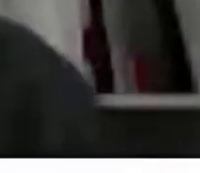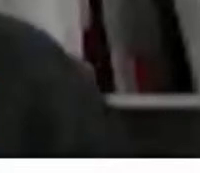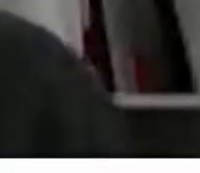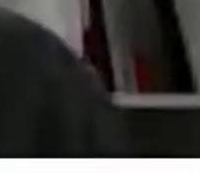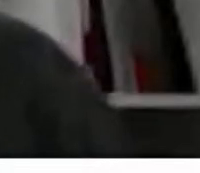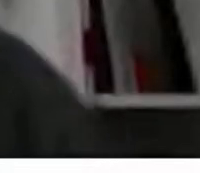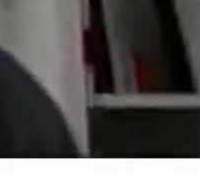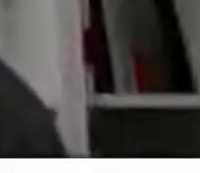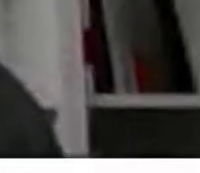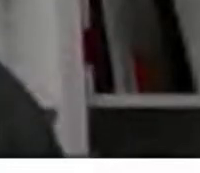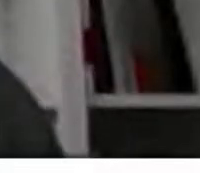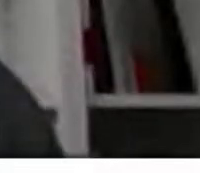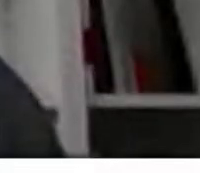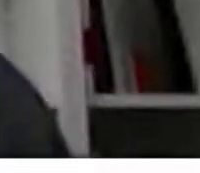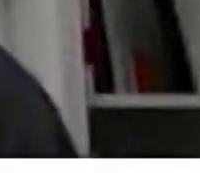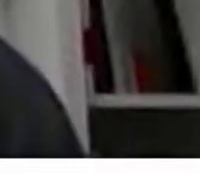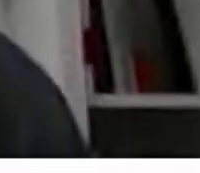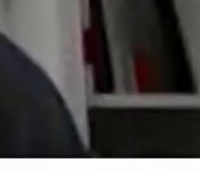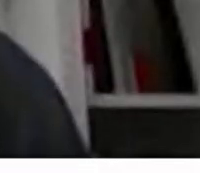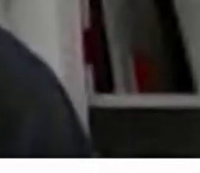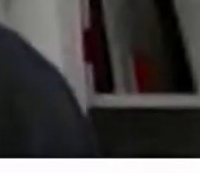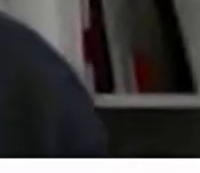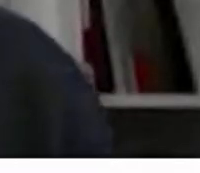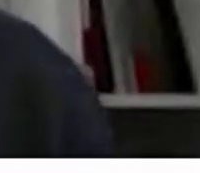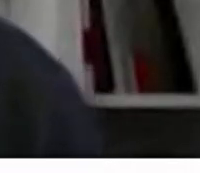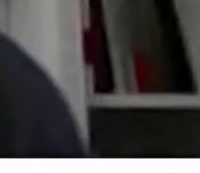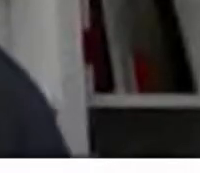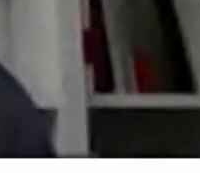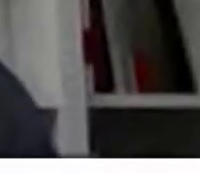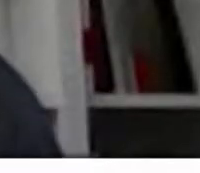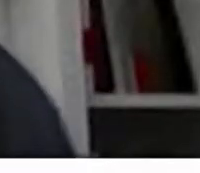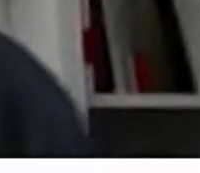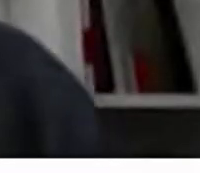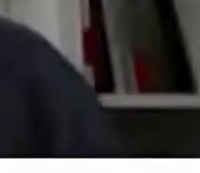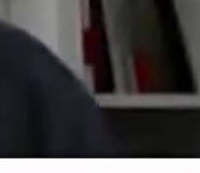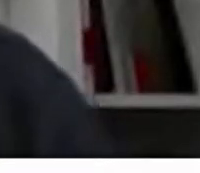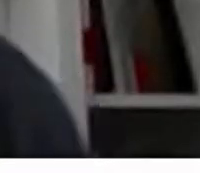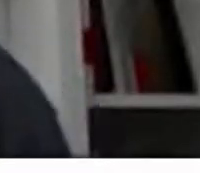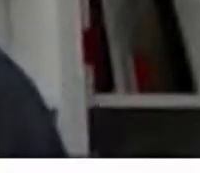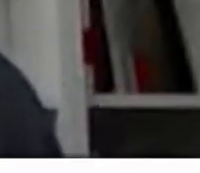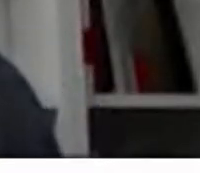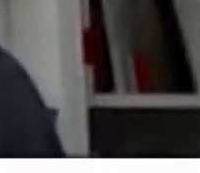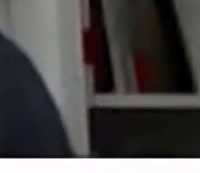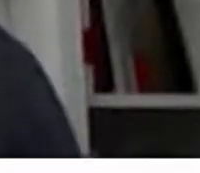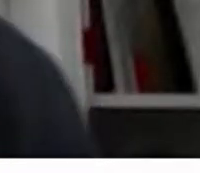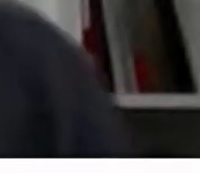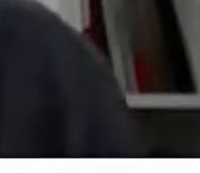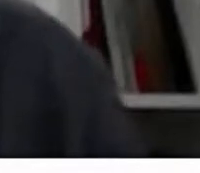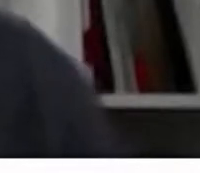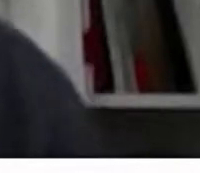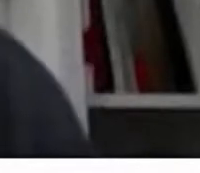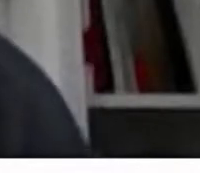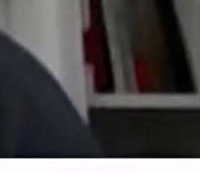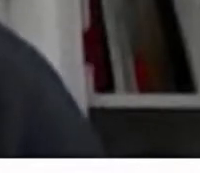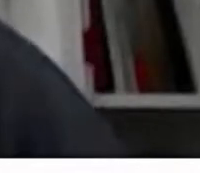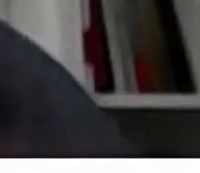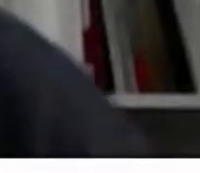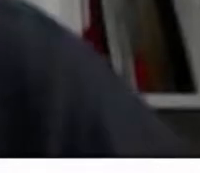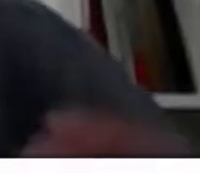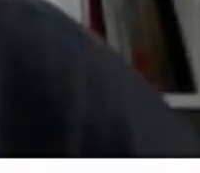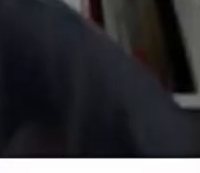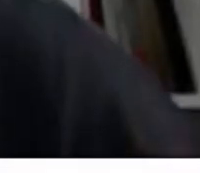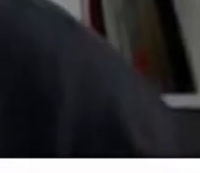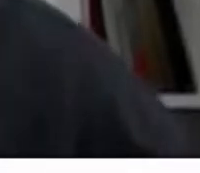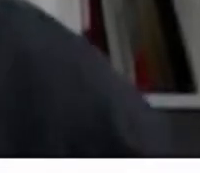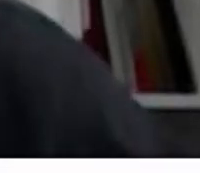acá seguimos discutiendo que medidas intempestivas, cierre de exportaciones, retenciones,